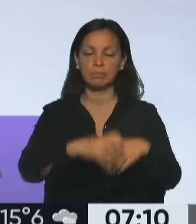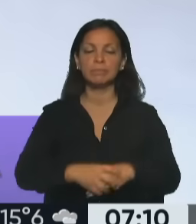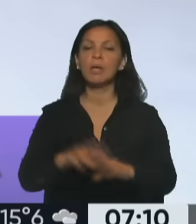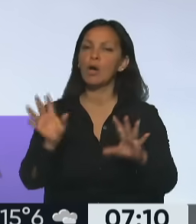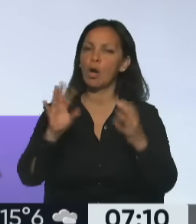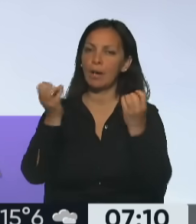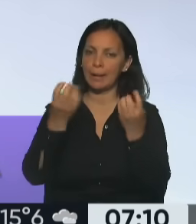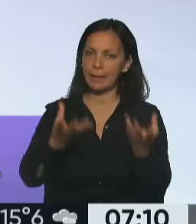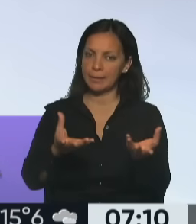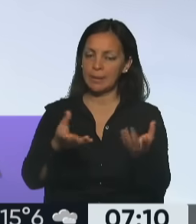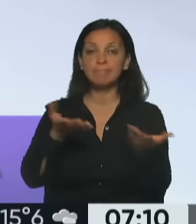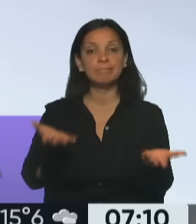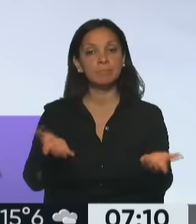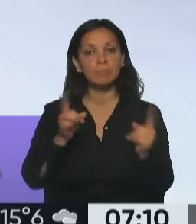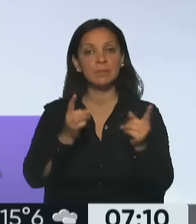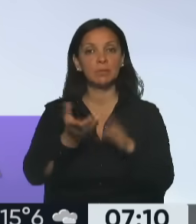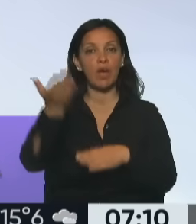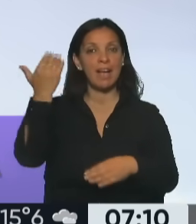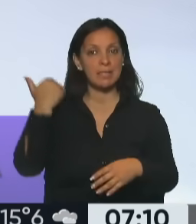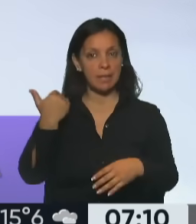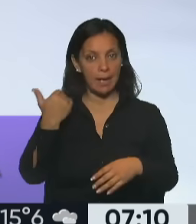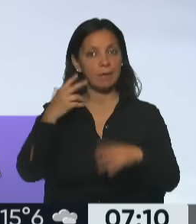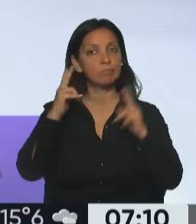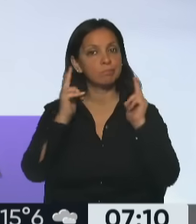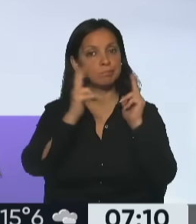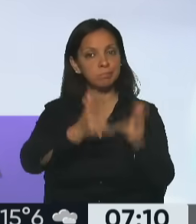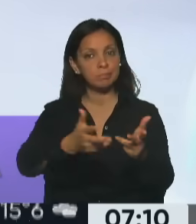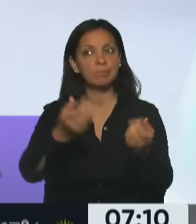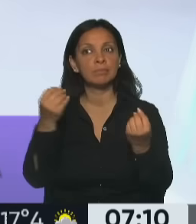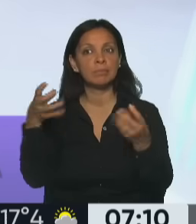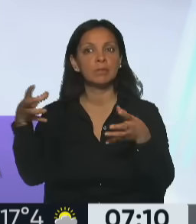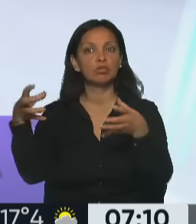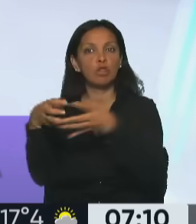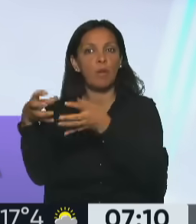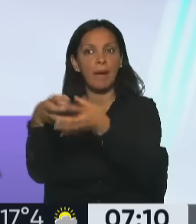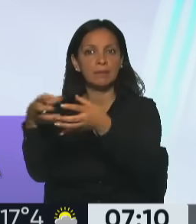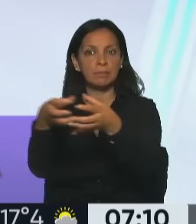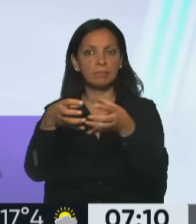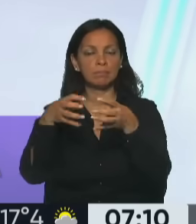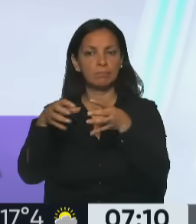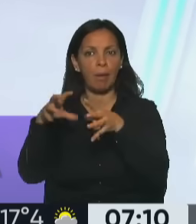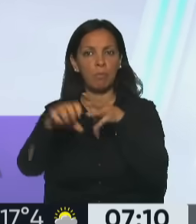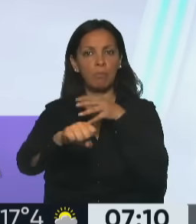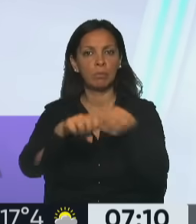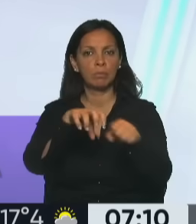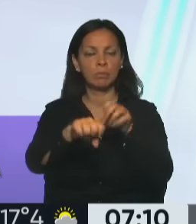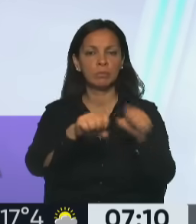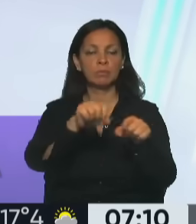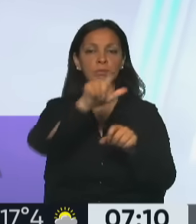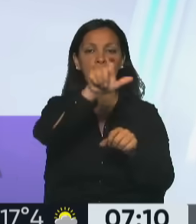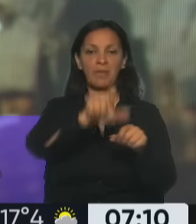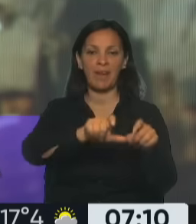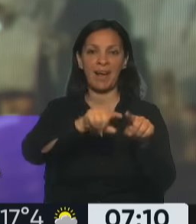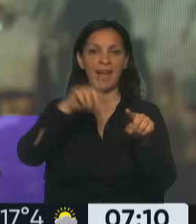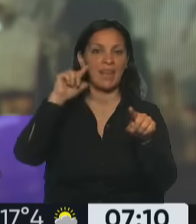Bueno, anticipábamos el día de ayer cómo las tropas israelíes ya estaban ingresando en la parte sur de la Franja de